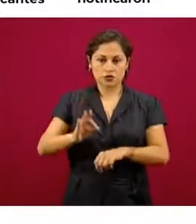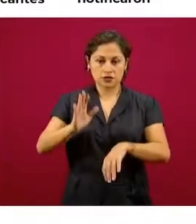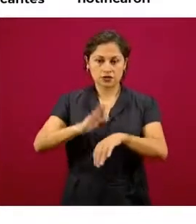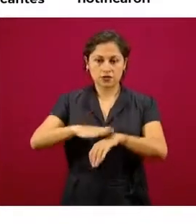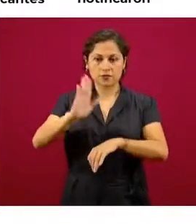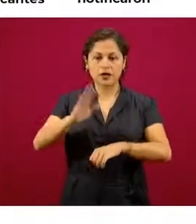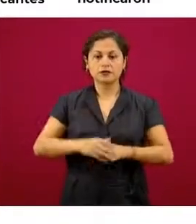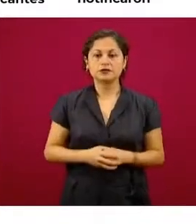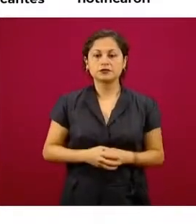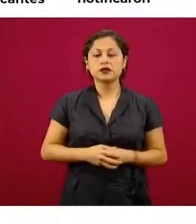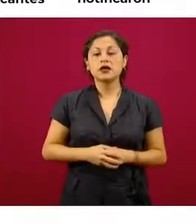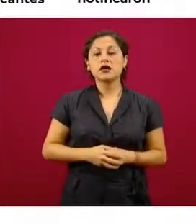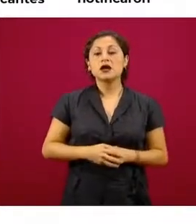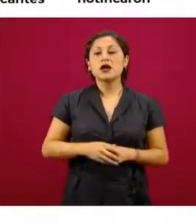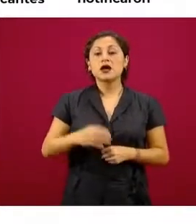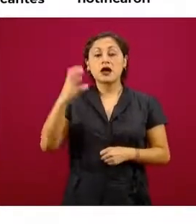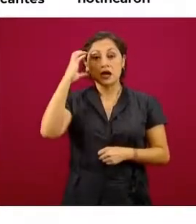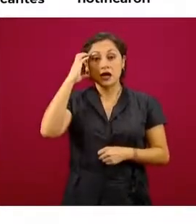camas con ventilador